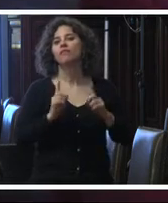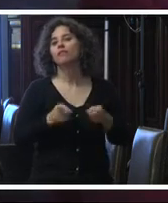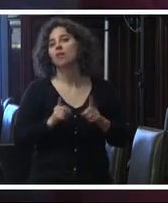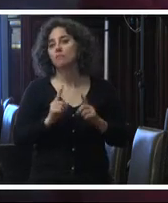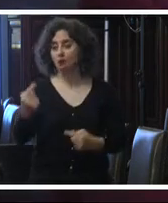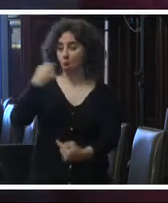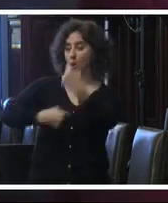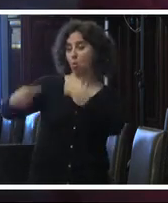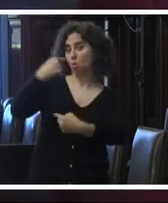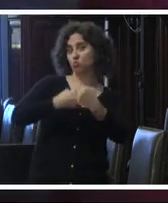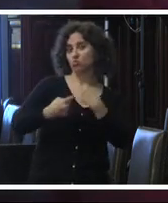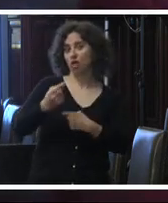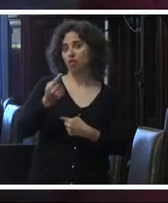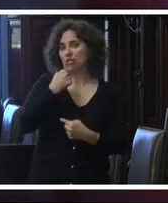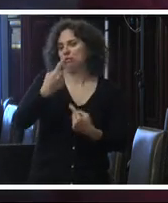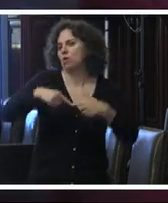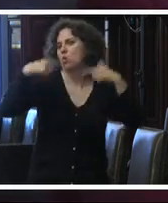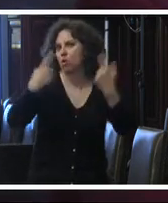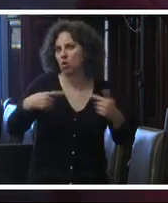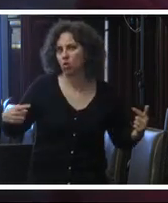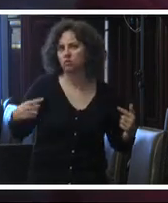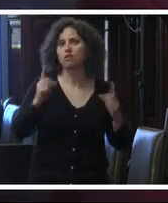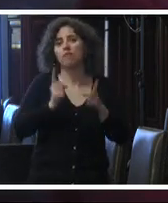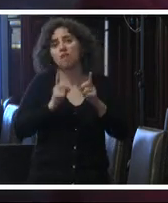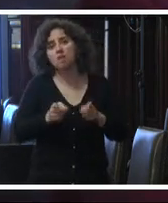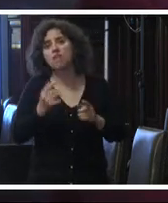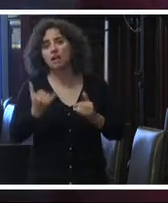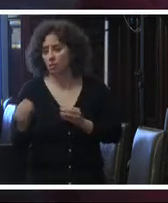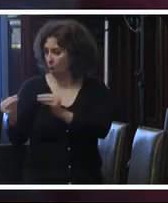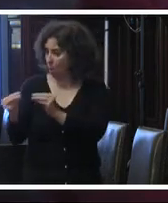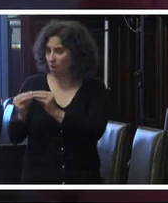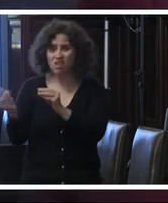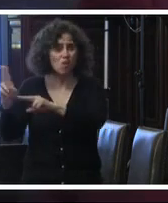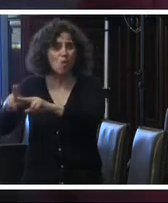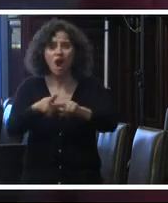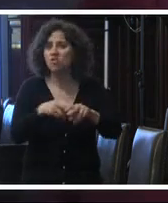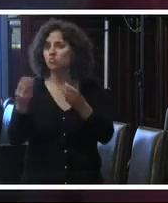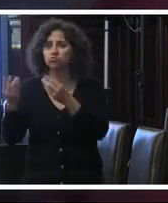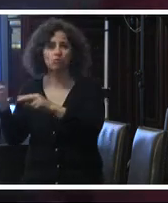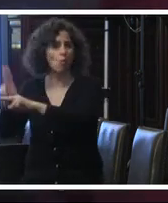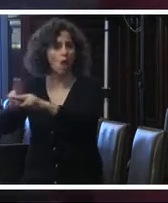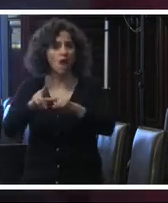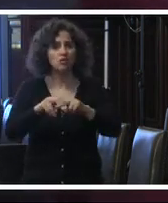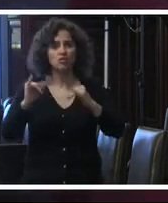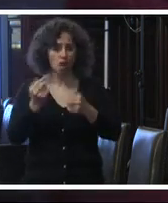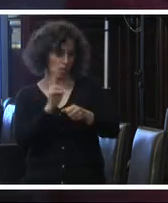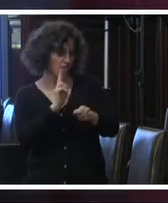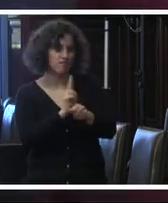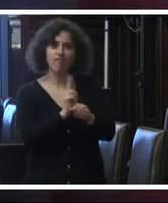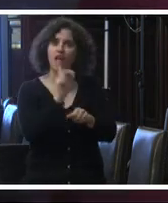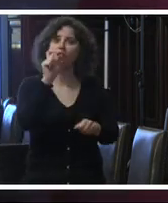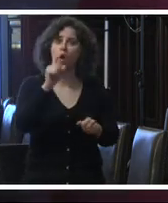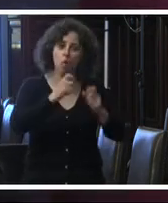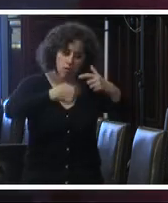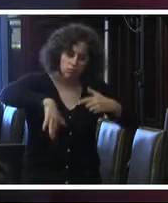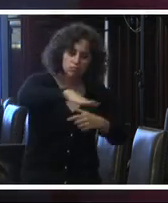nos acusan de cualquier manera, incluso tenemos nuestros compañeros muertos en la defensa del agua,